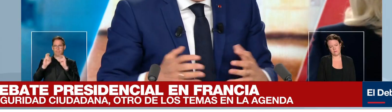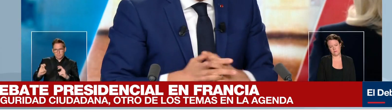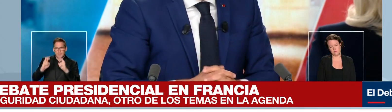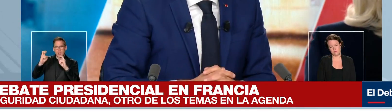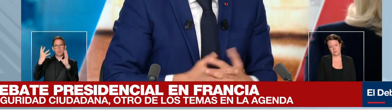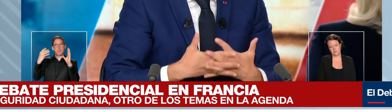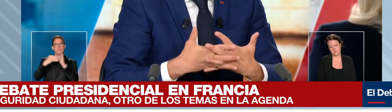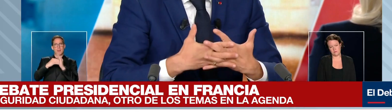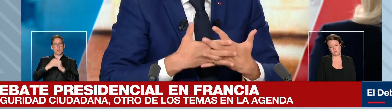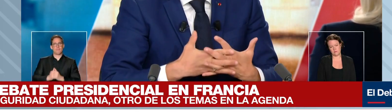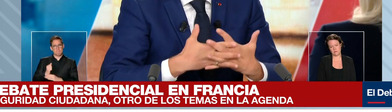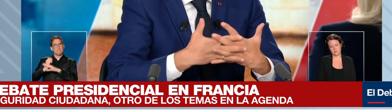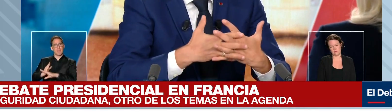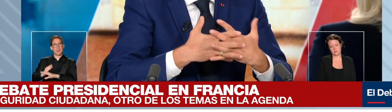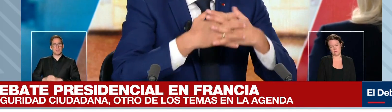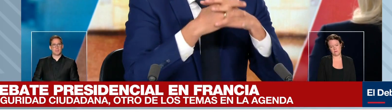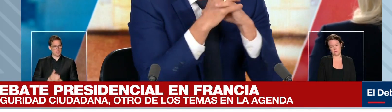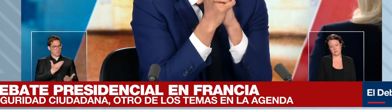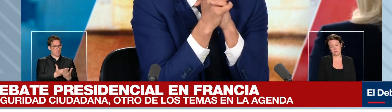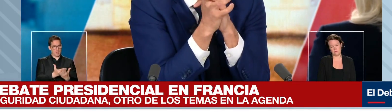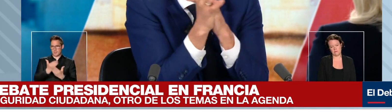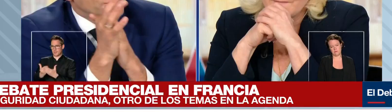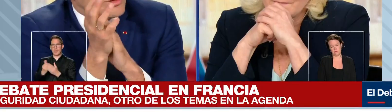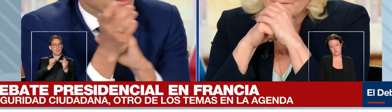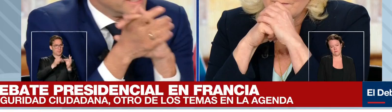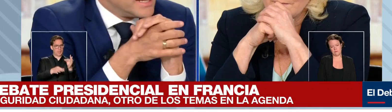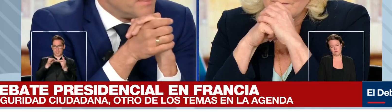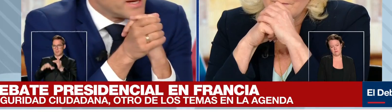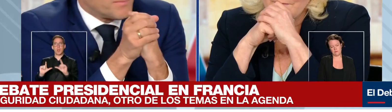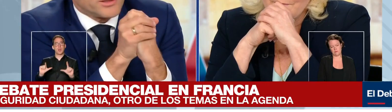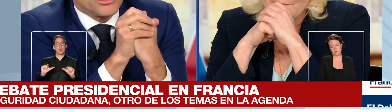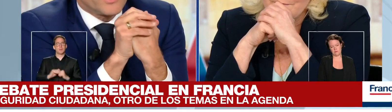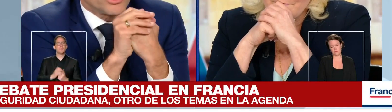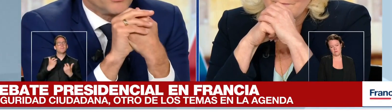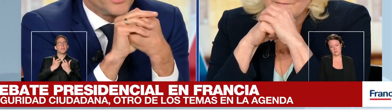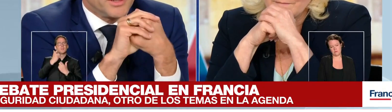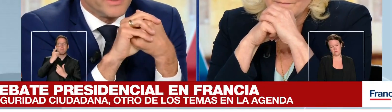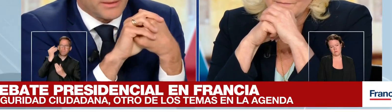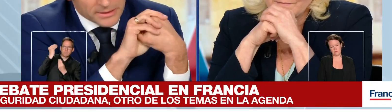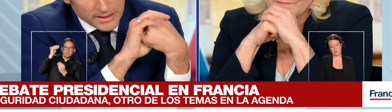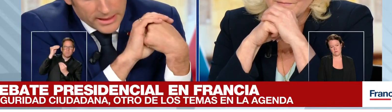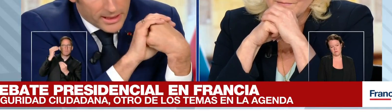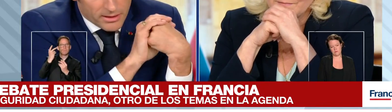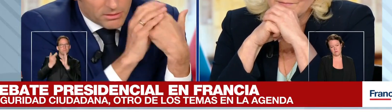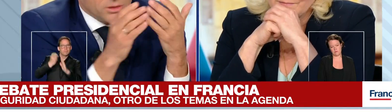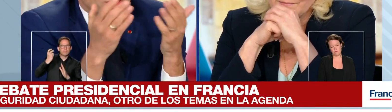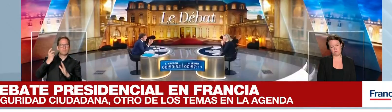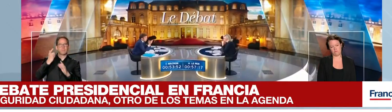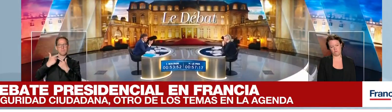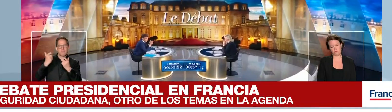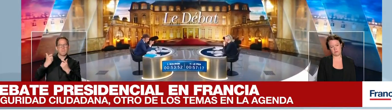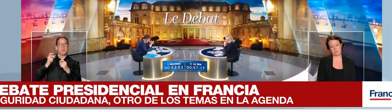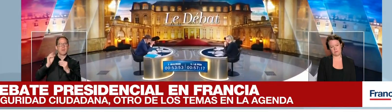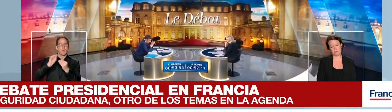ahí es donde estamos. Entonces, los medios están ahí, lo que significa que haya resultados, porque la delincuencia en los bienes particularmente ha